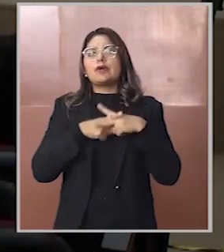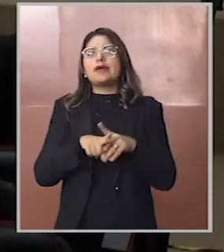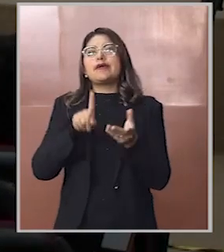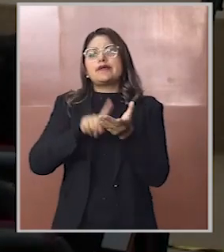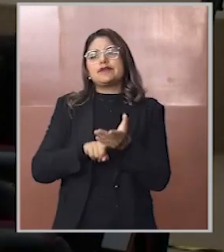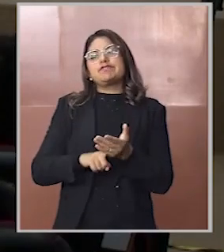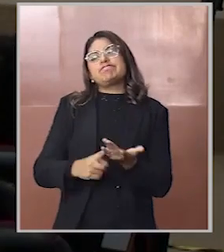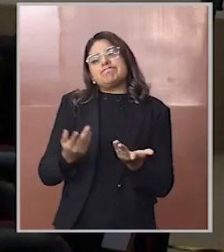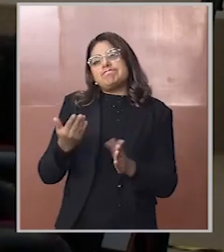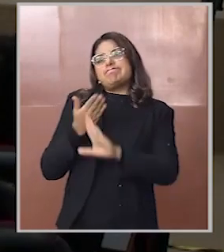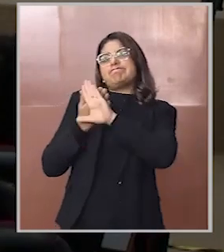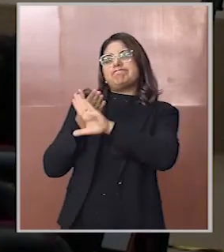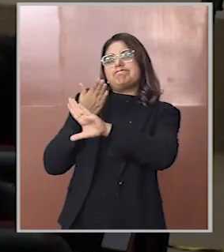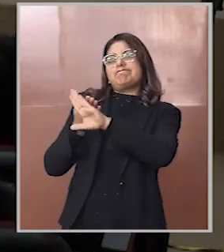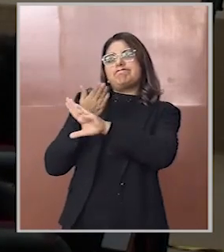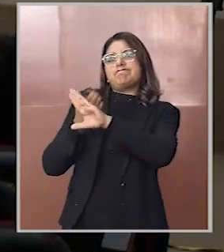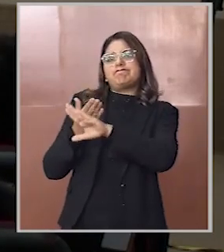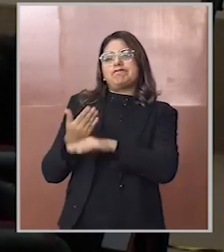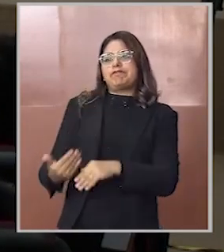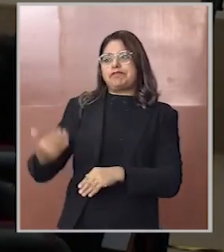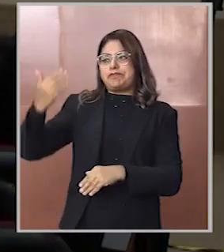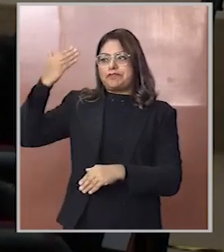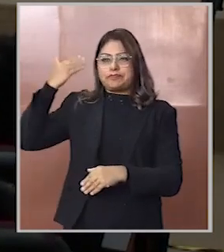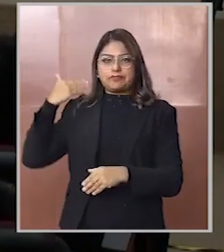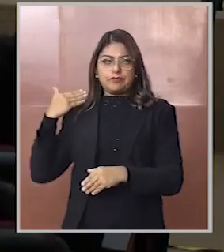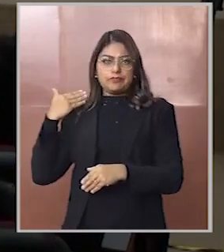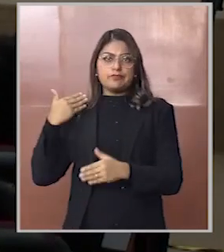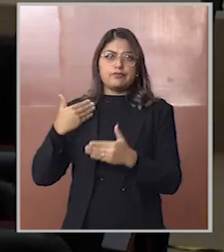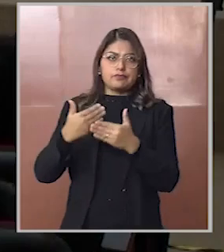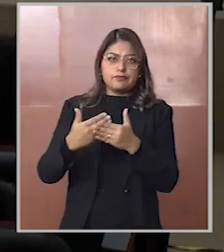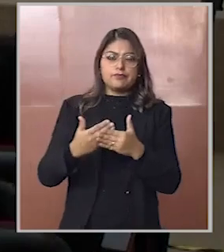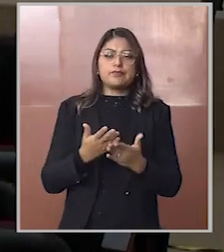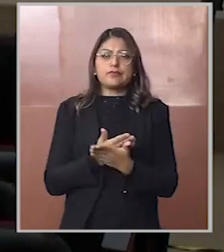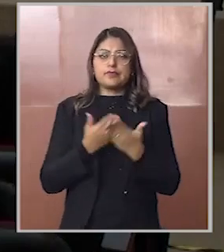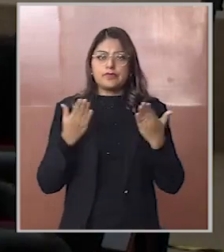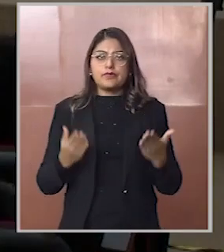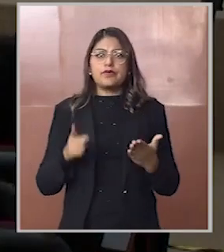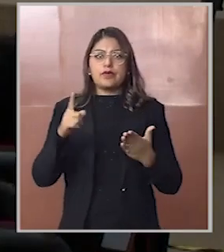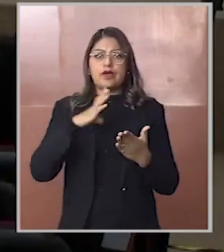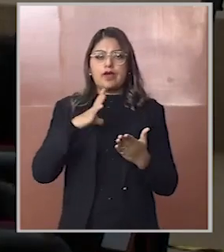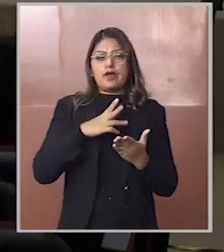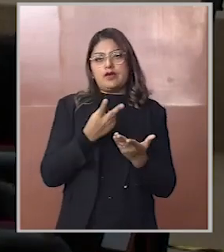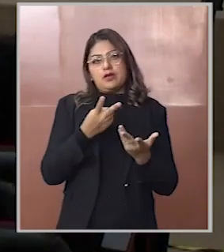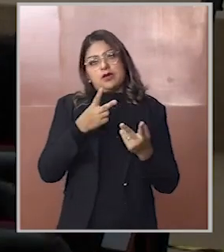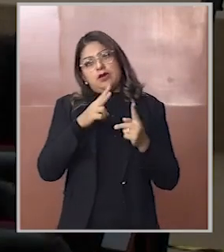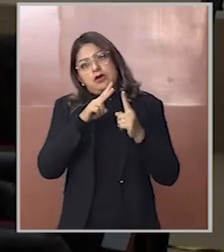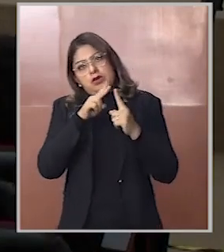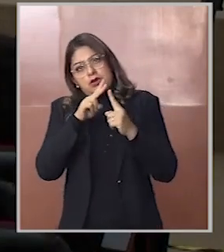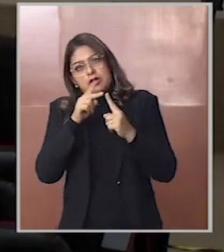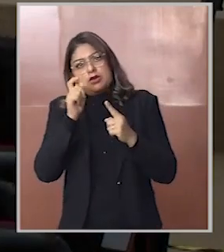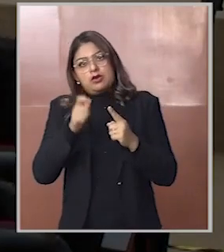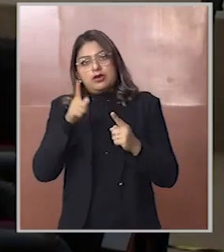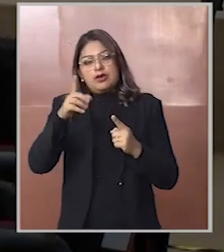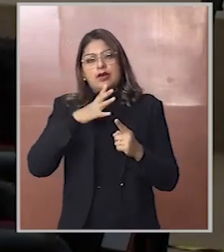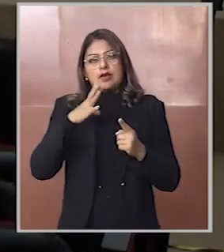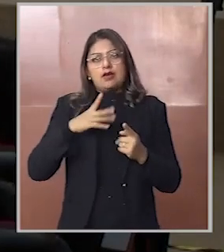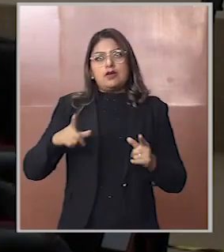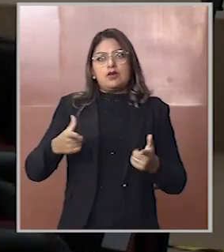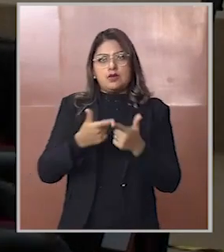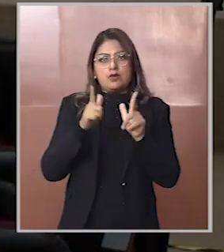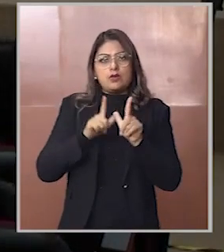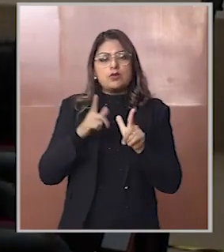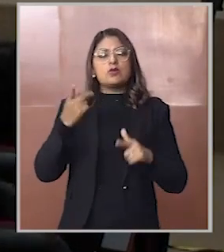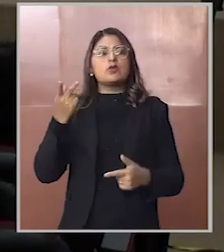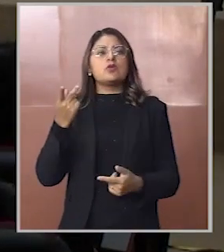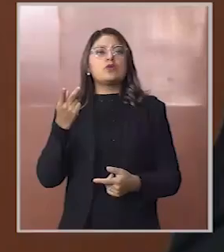su origen en agravios del pasado las las guías y cartillas advierten la doble vertiente de los derechos de pueblos y